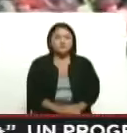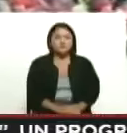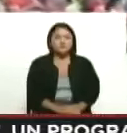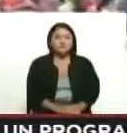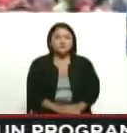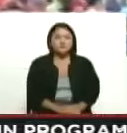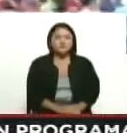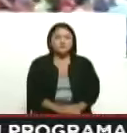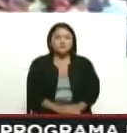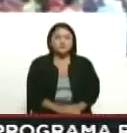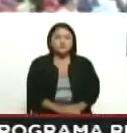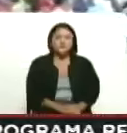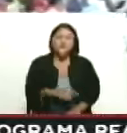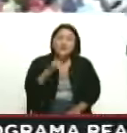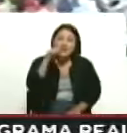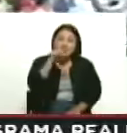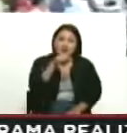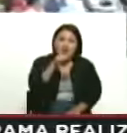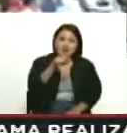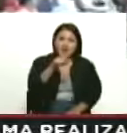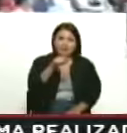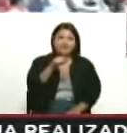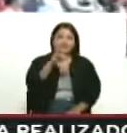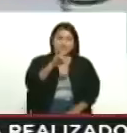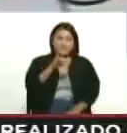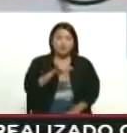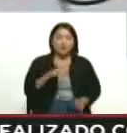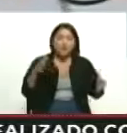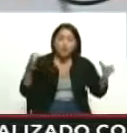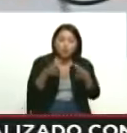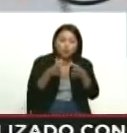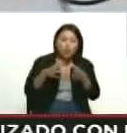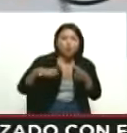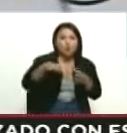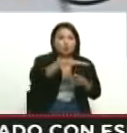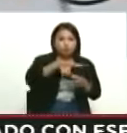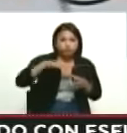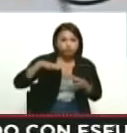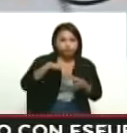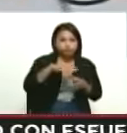De la conformación de las unidades populares para la paz.